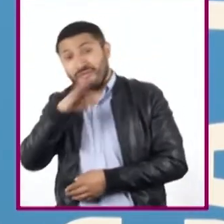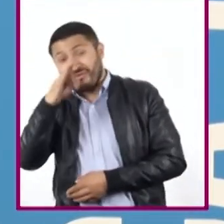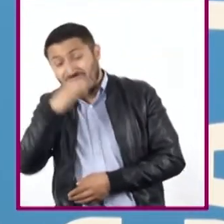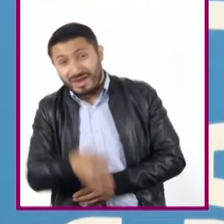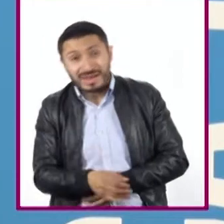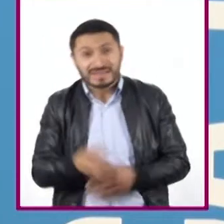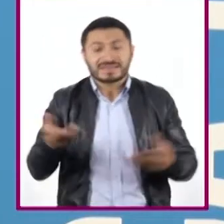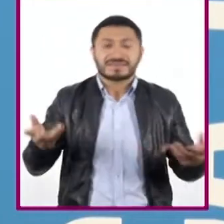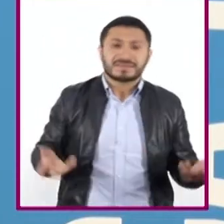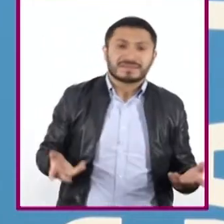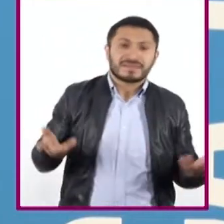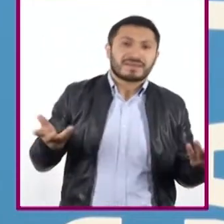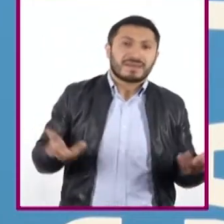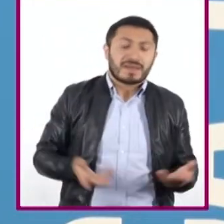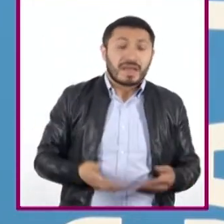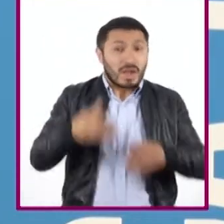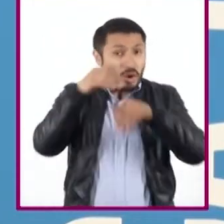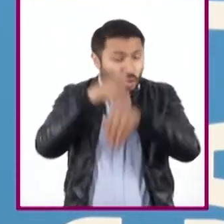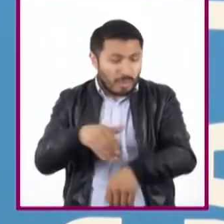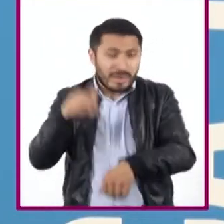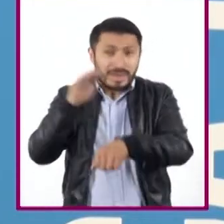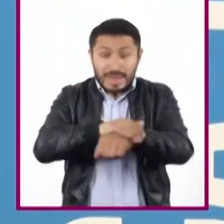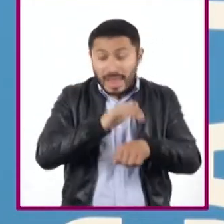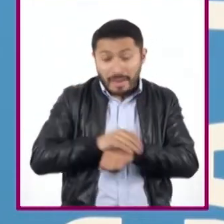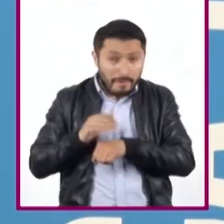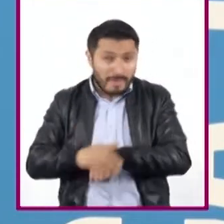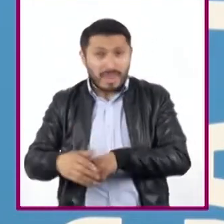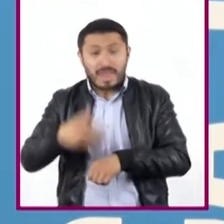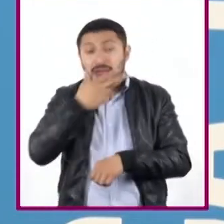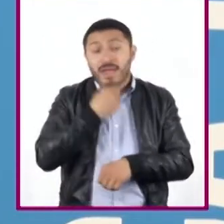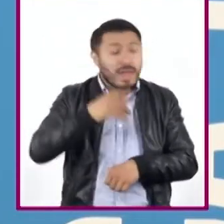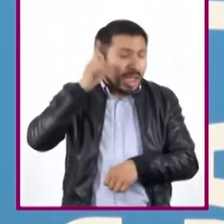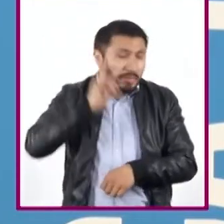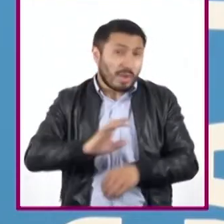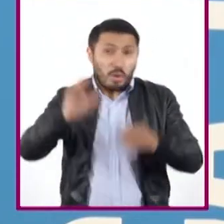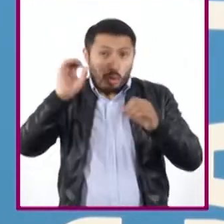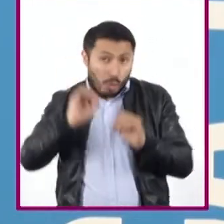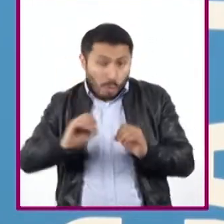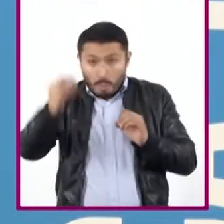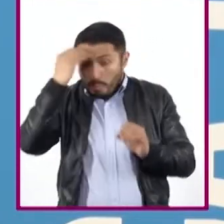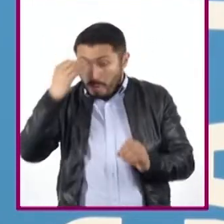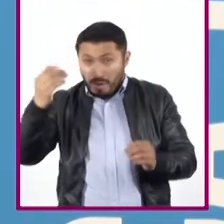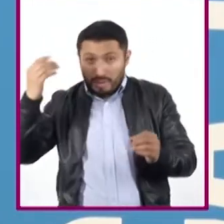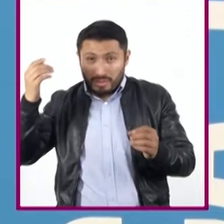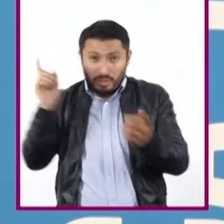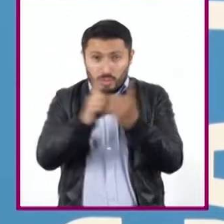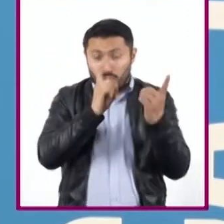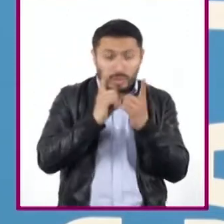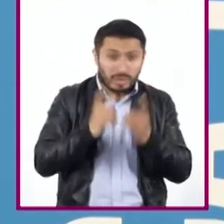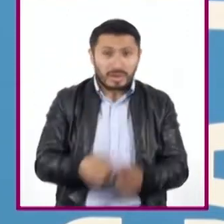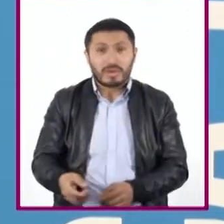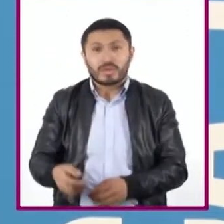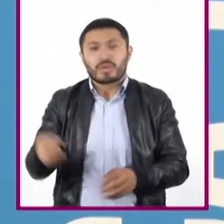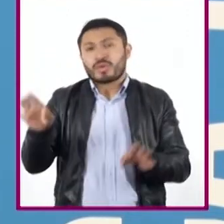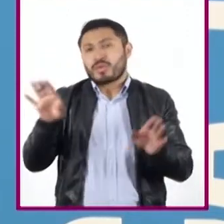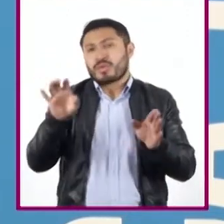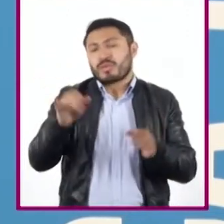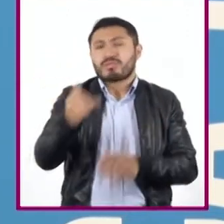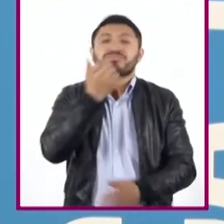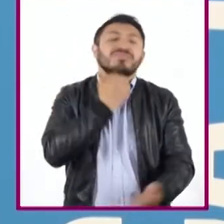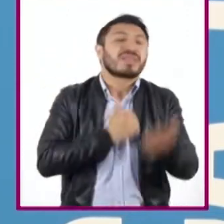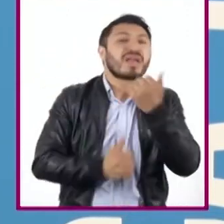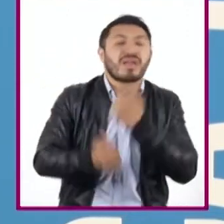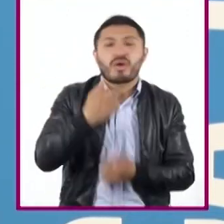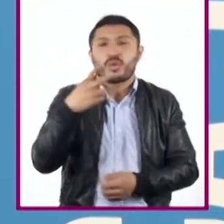deben hacer o no caso a sus amigas, amigos o conocidos en probar sustancias nocivas, alcohol